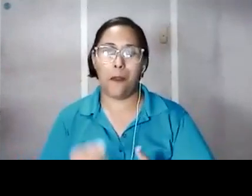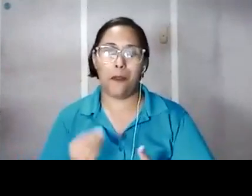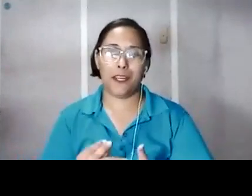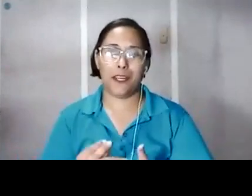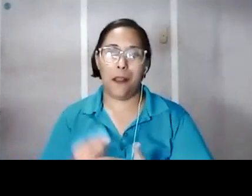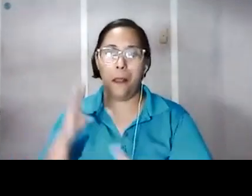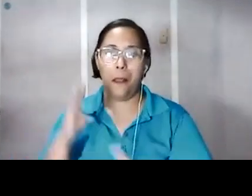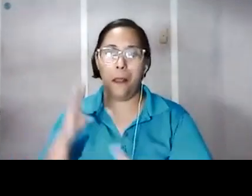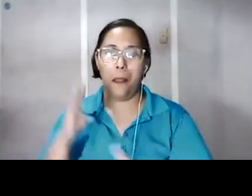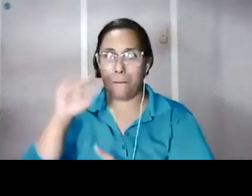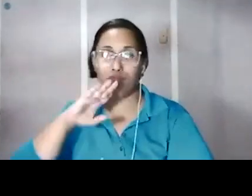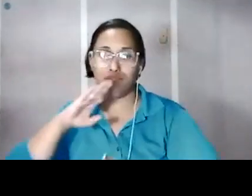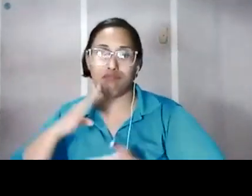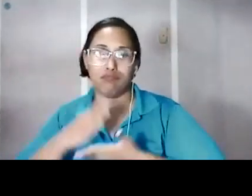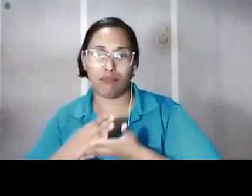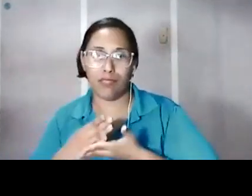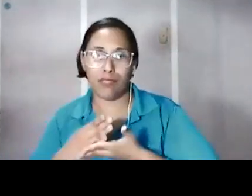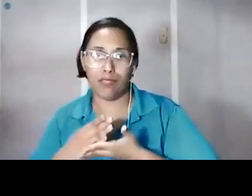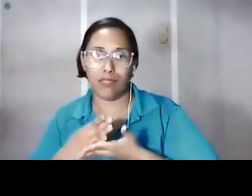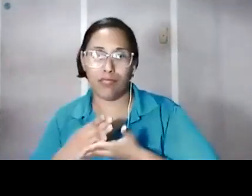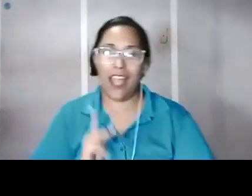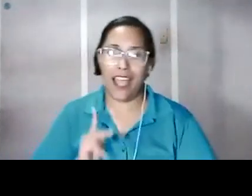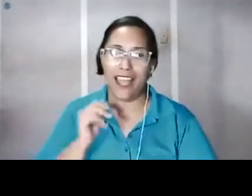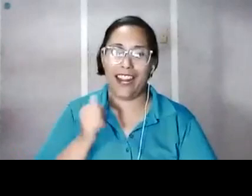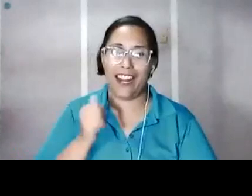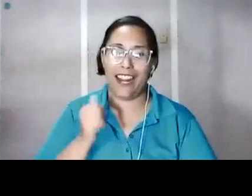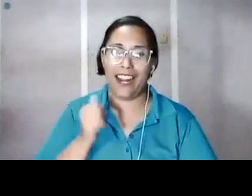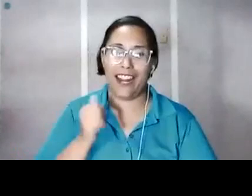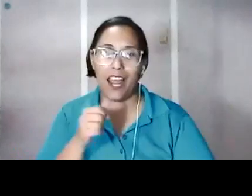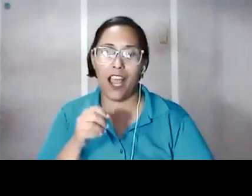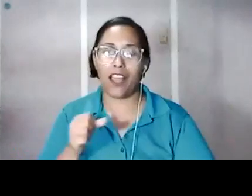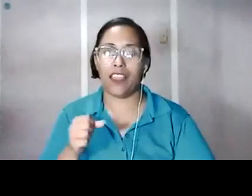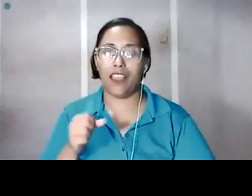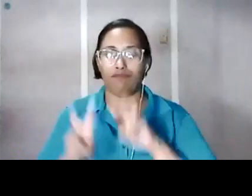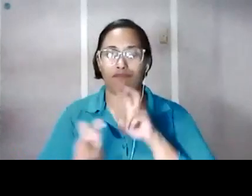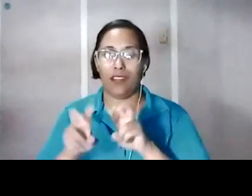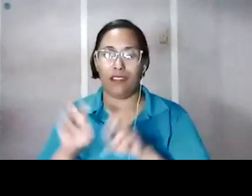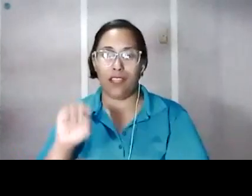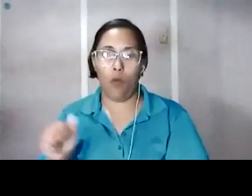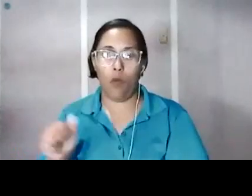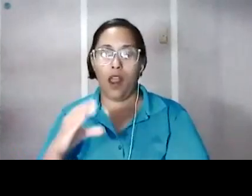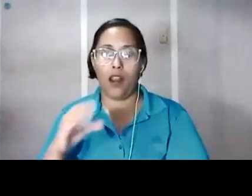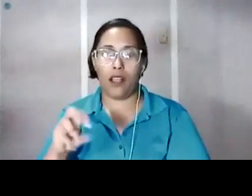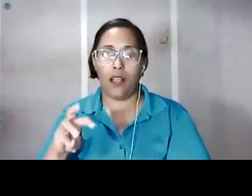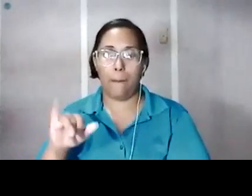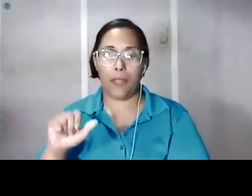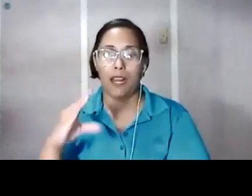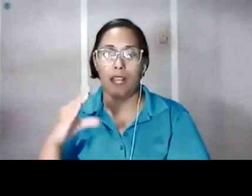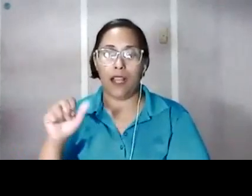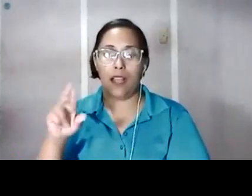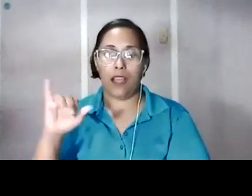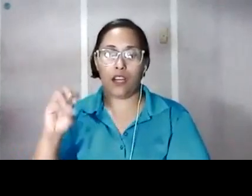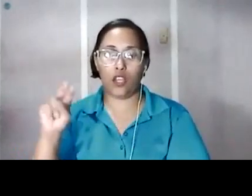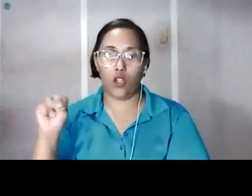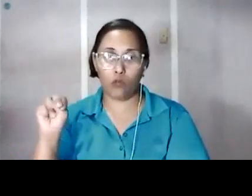cuya hija fue reina del Carnaval de San Juan, me refiero a Camil Carrión, que